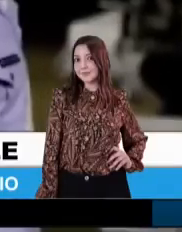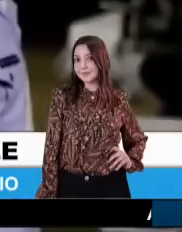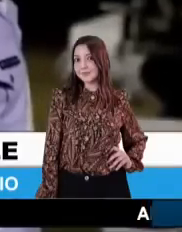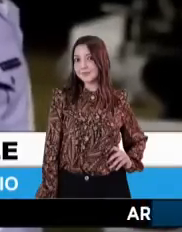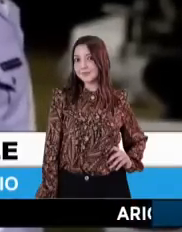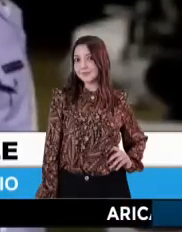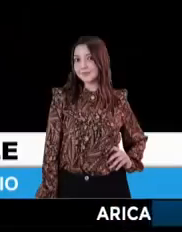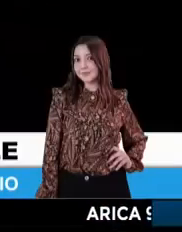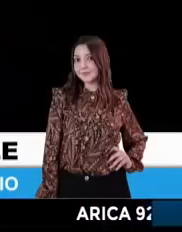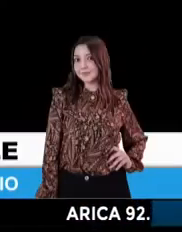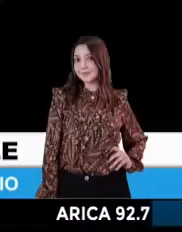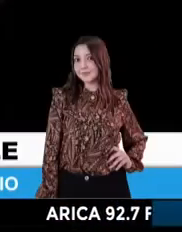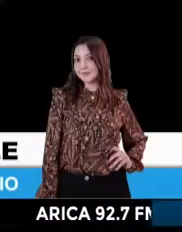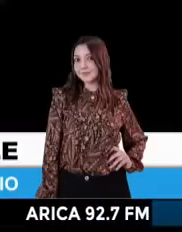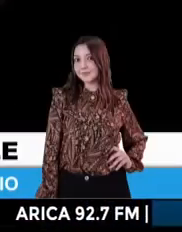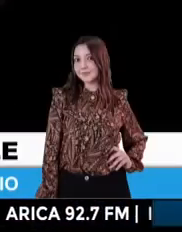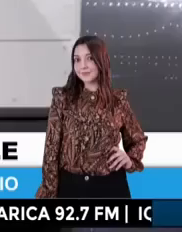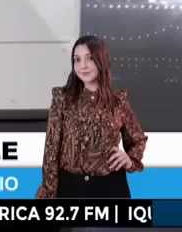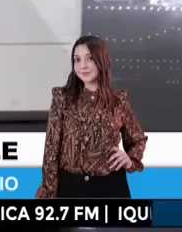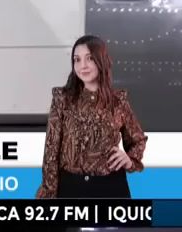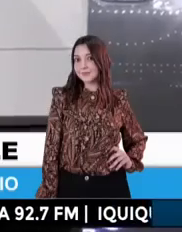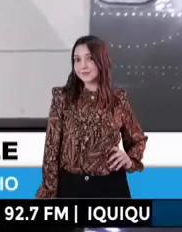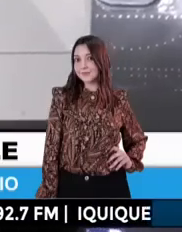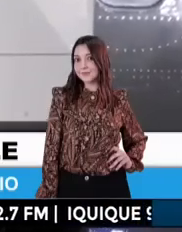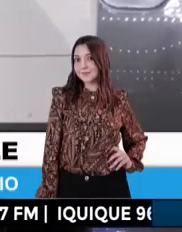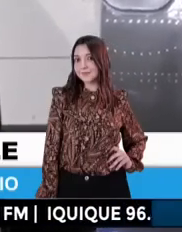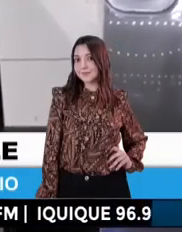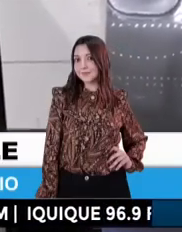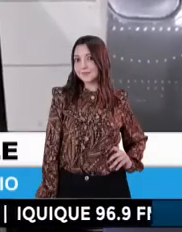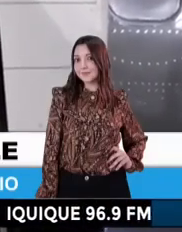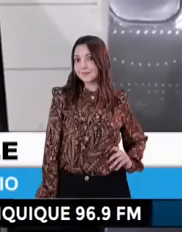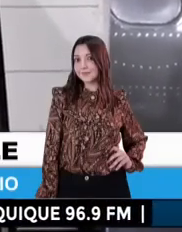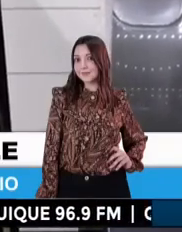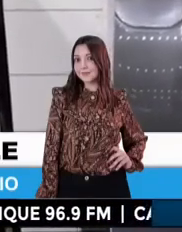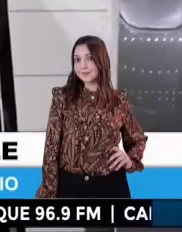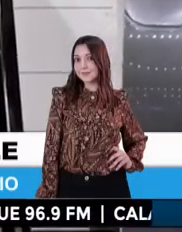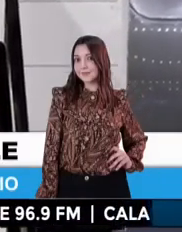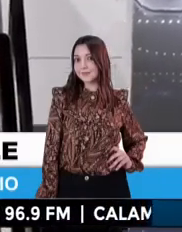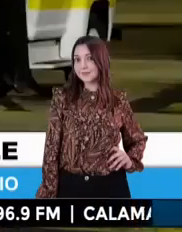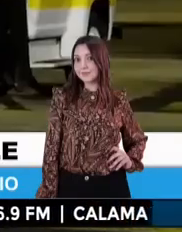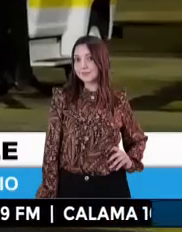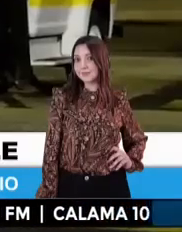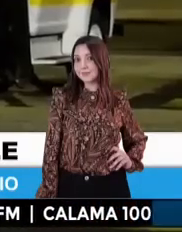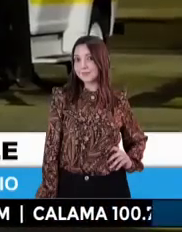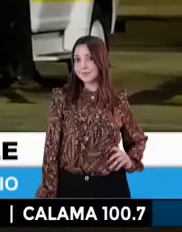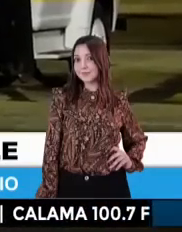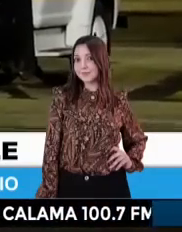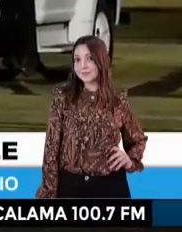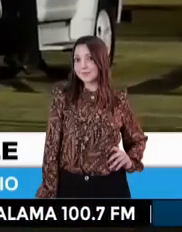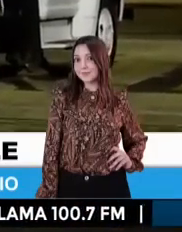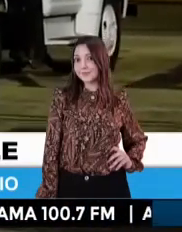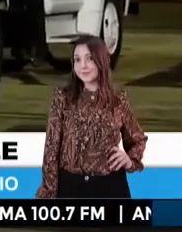presidente Gabriel Boric acá al Palacio Itamaraty. Ya han llegado mandatarios de Ecuador,